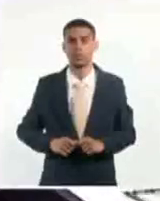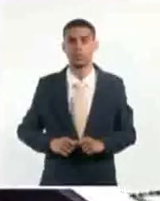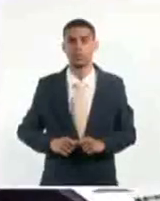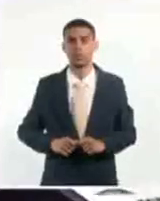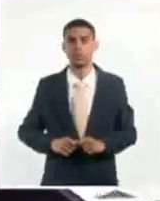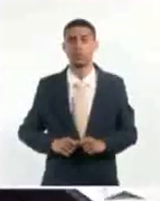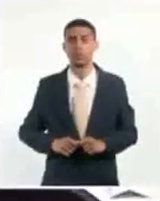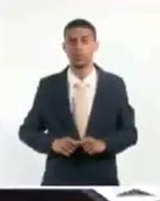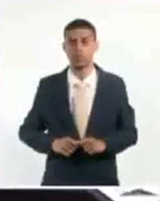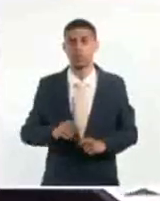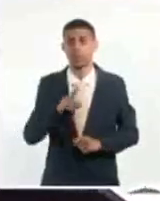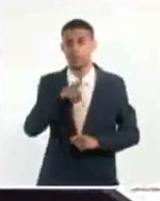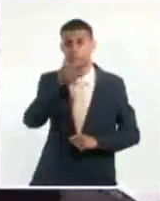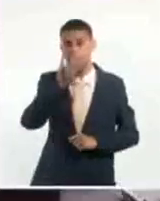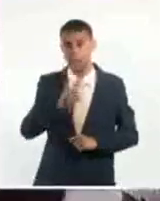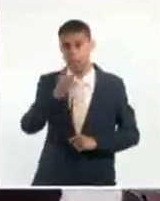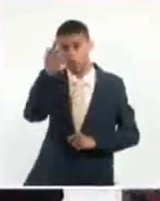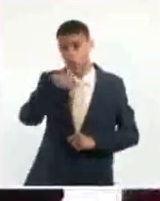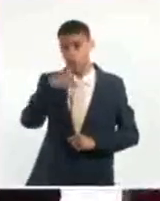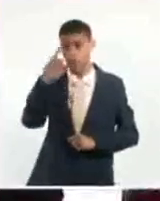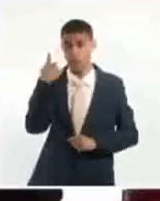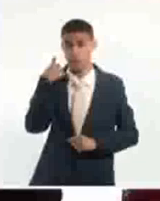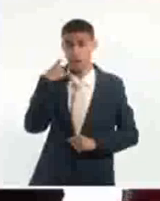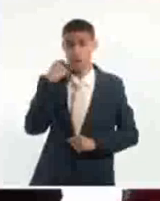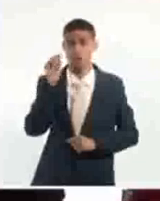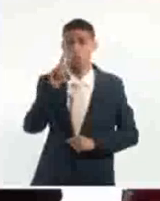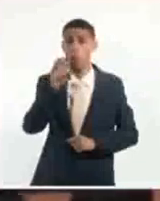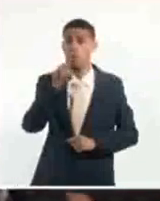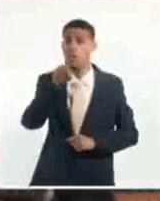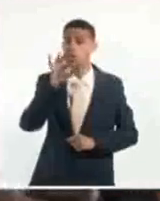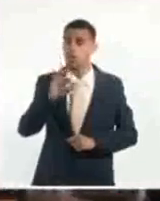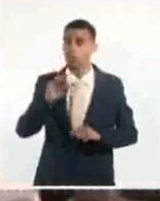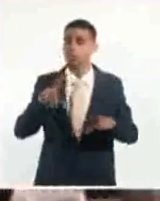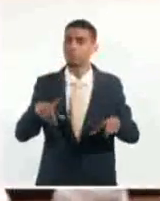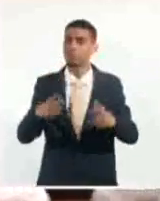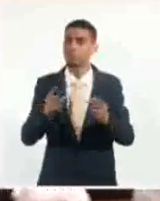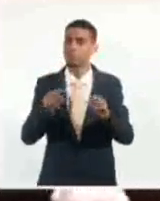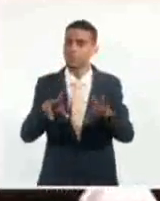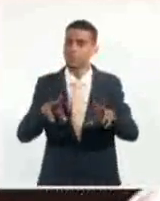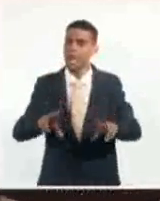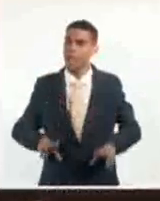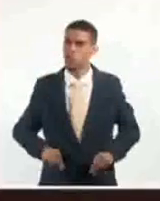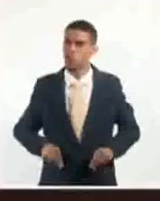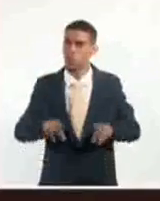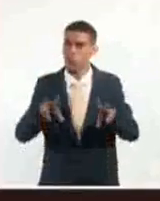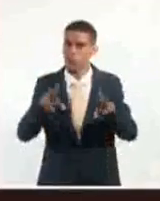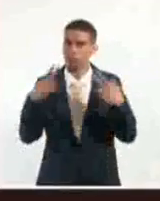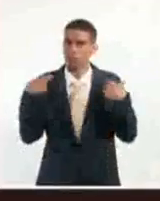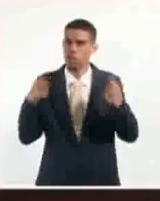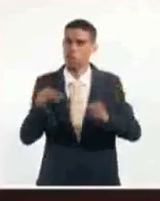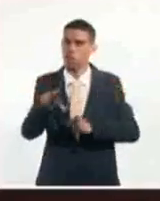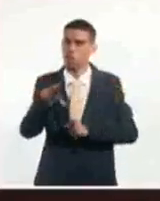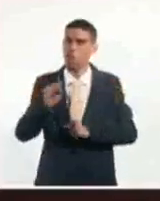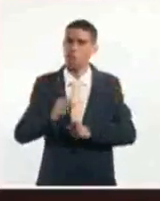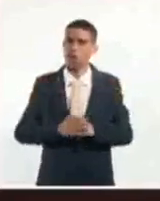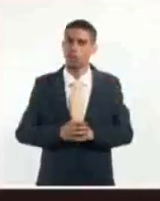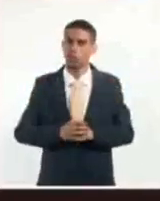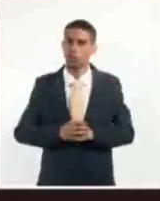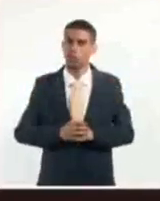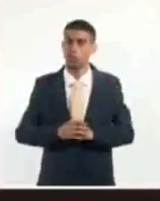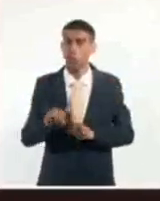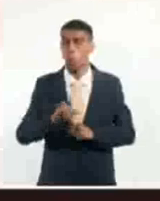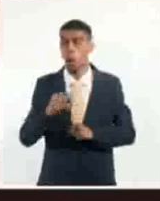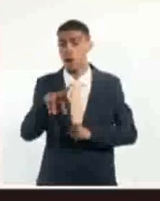El 19 de abril de 2018 toma posesión la nueva legislatura de la Asamblea Nacional del Poder Popular y con ella un